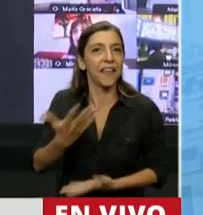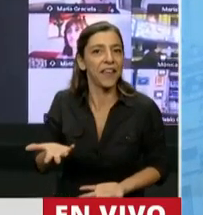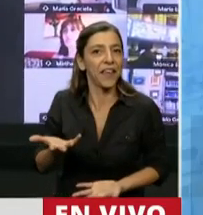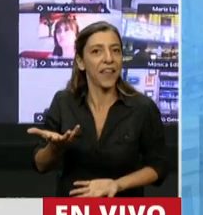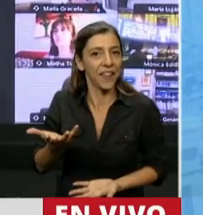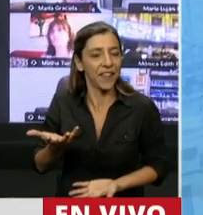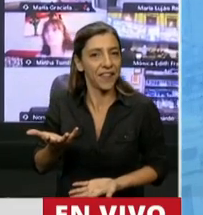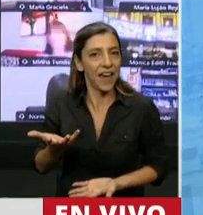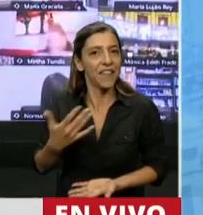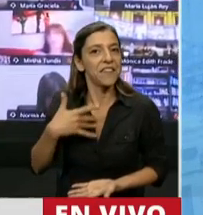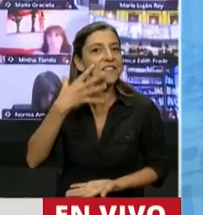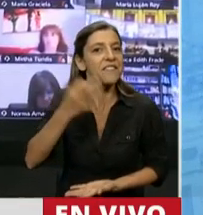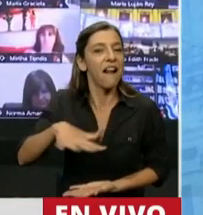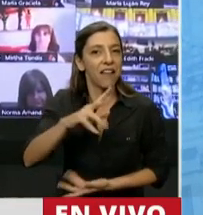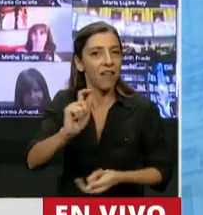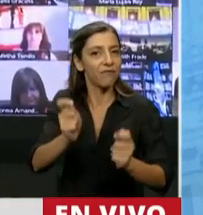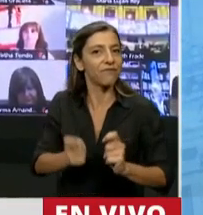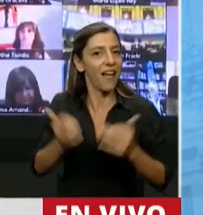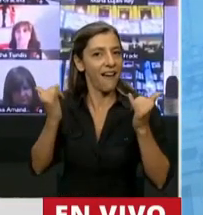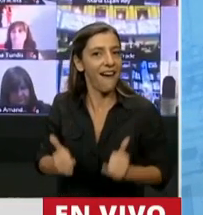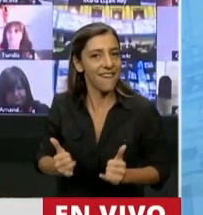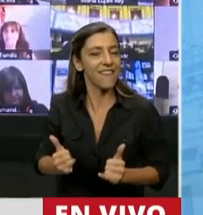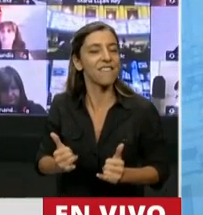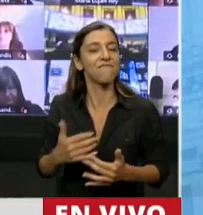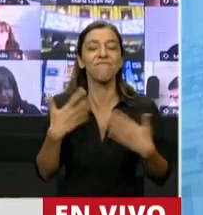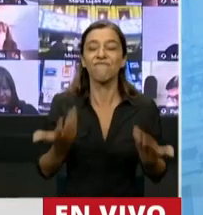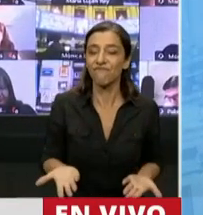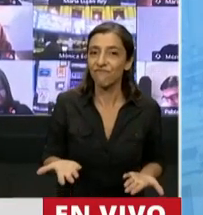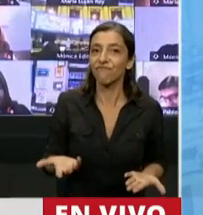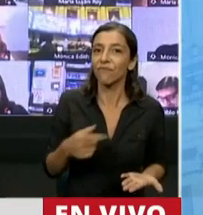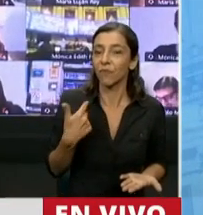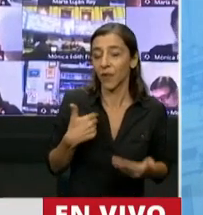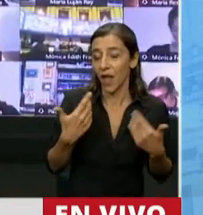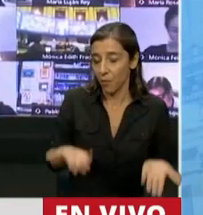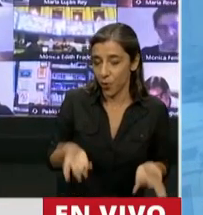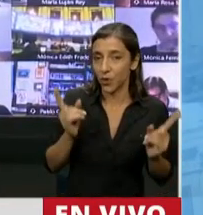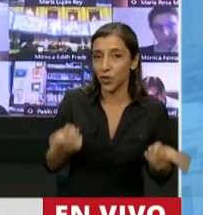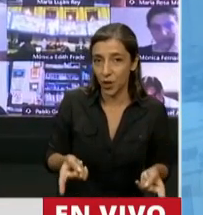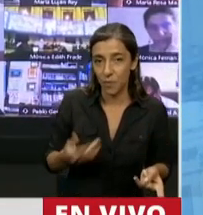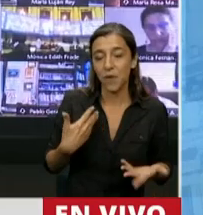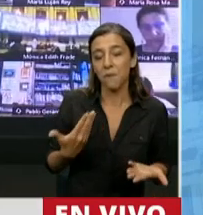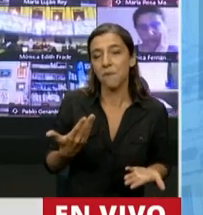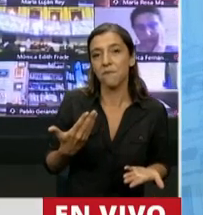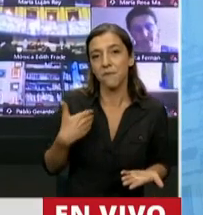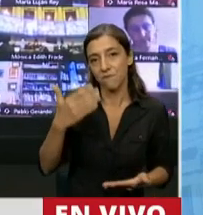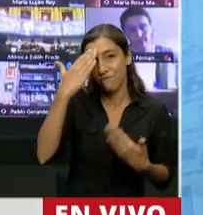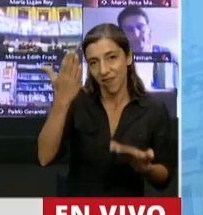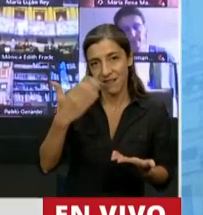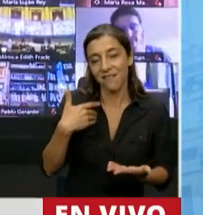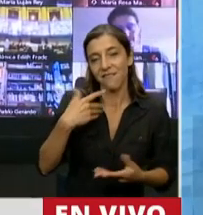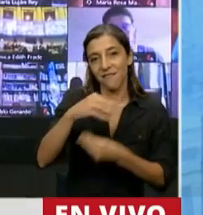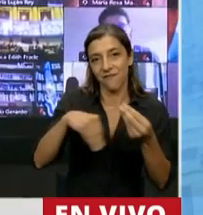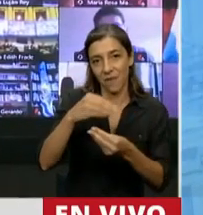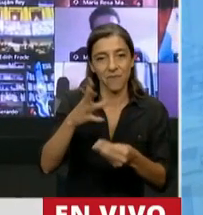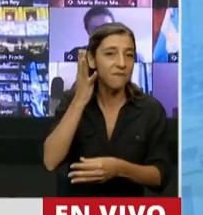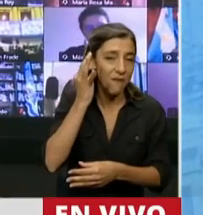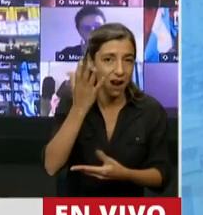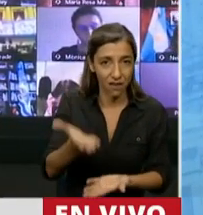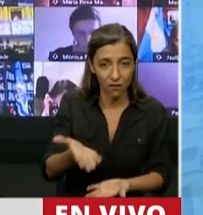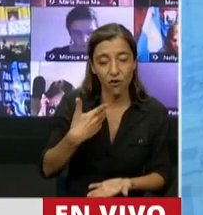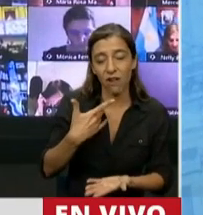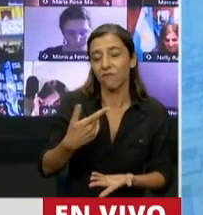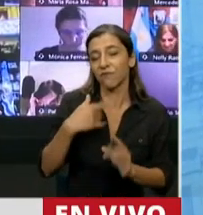tomar. Y en este momento, en el que aprovecho también para saludar a la familia de nuestro querido Diego Maradona, en el momento triste